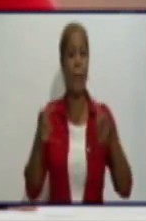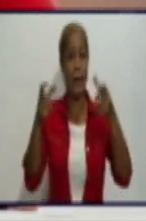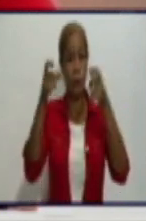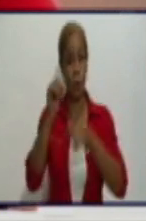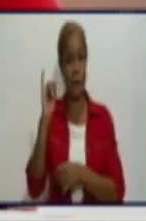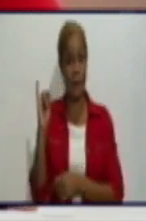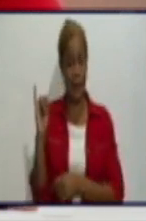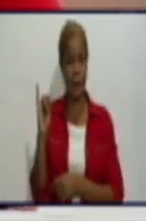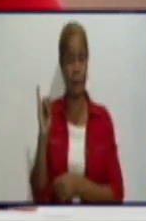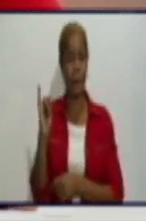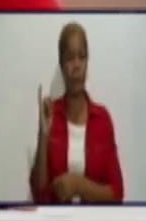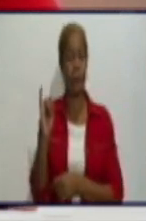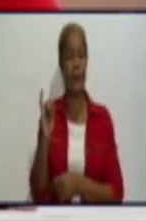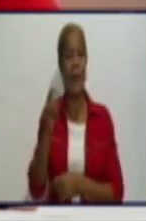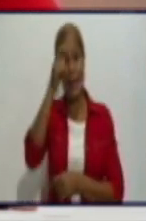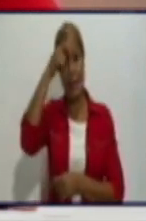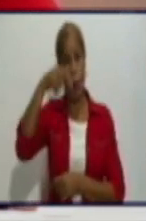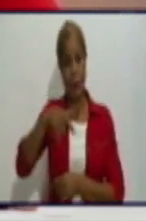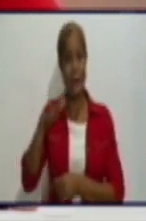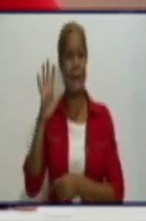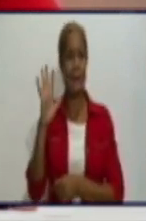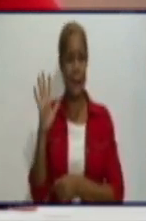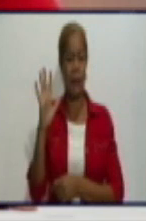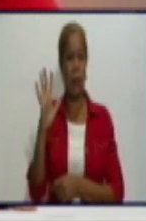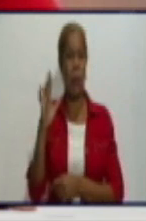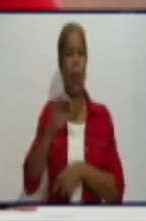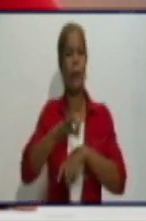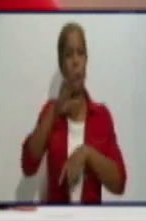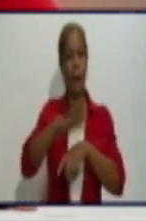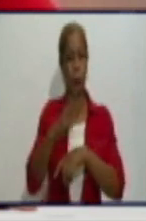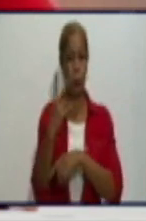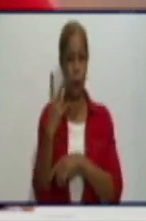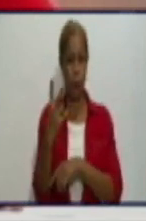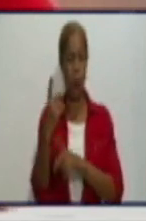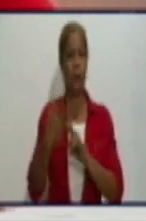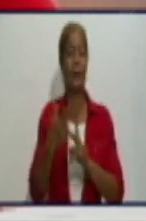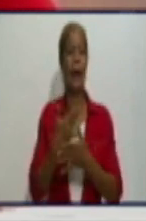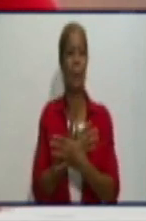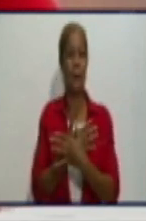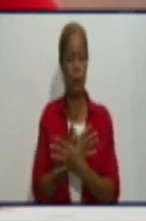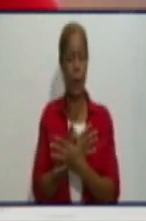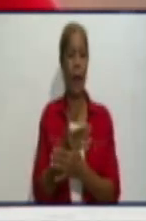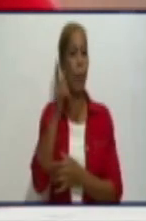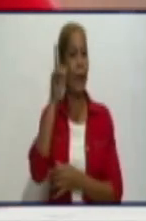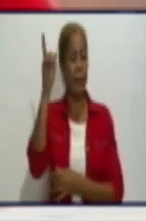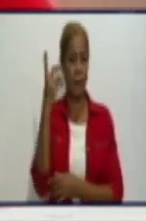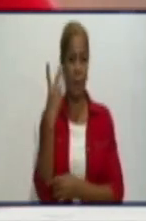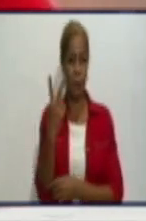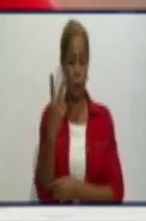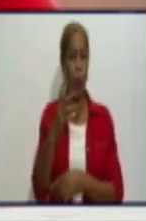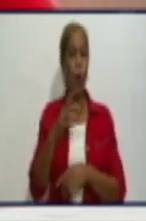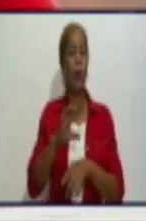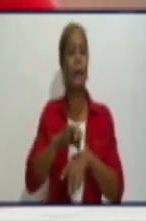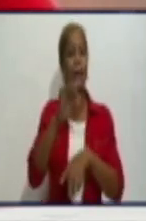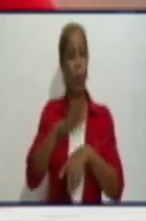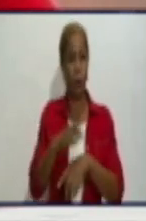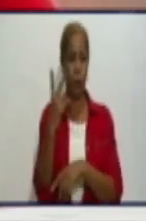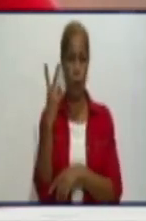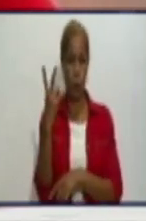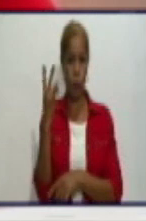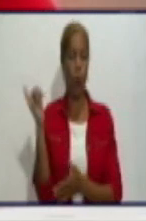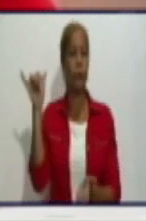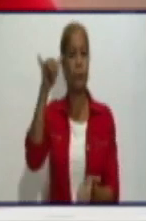6 jiguaní 5 río cautos 2 y campechuela y voy a arriba con uno cada uno en el caso del río cauto los dos casos son